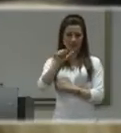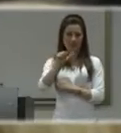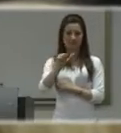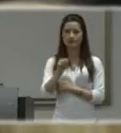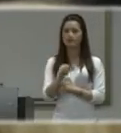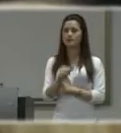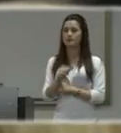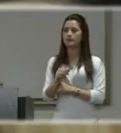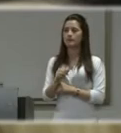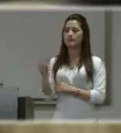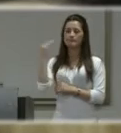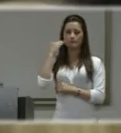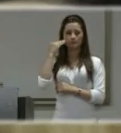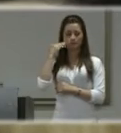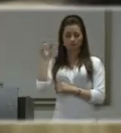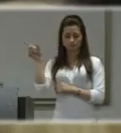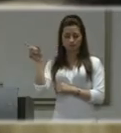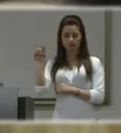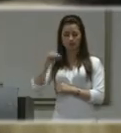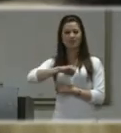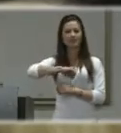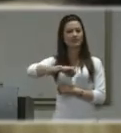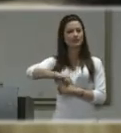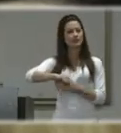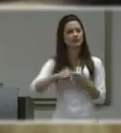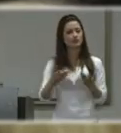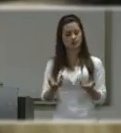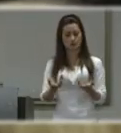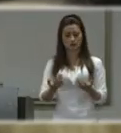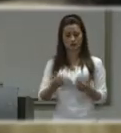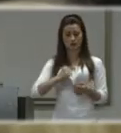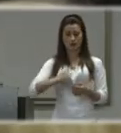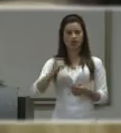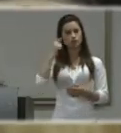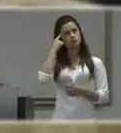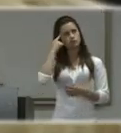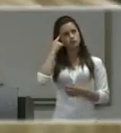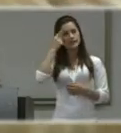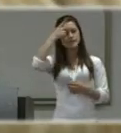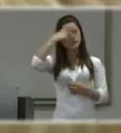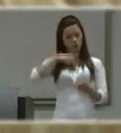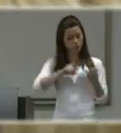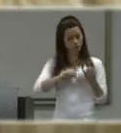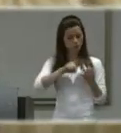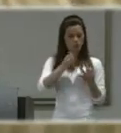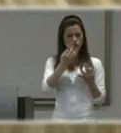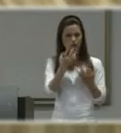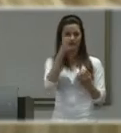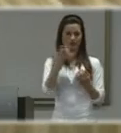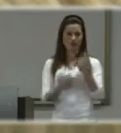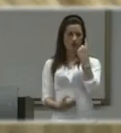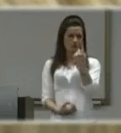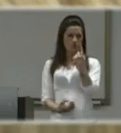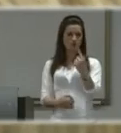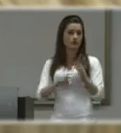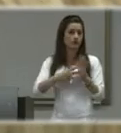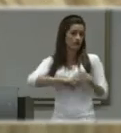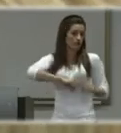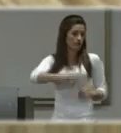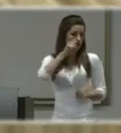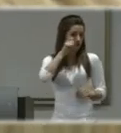el derecho no solamente a saber cuántos hijos quería tener, o sea, creo que eso hace parte de los derechos sexuales y